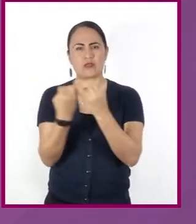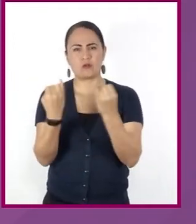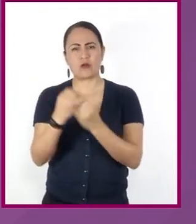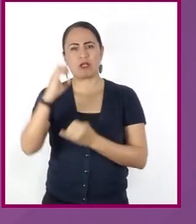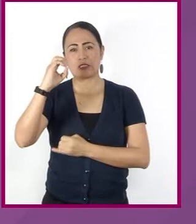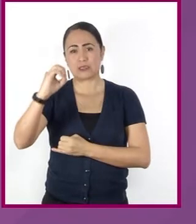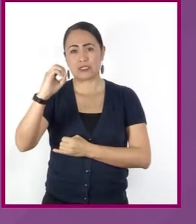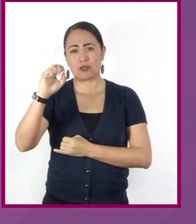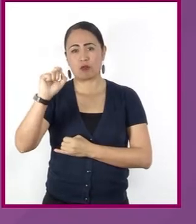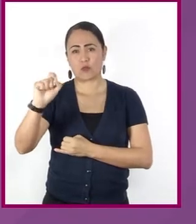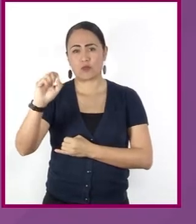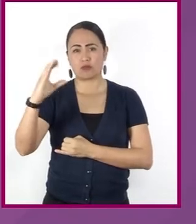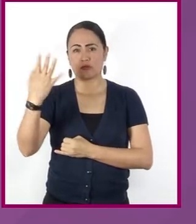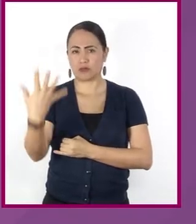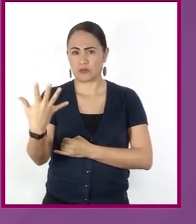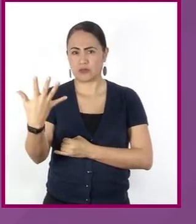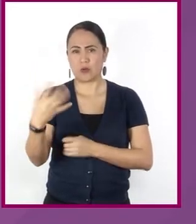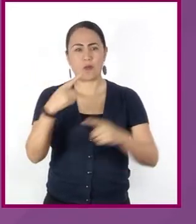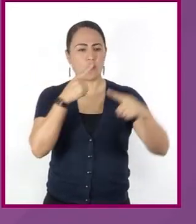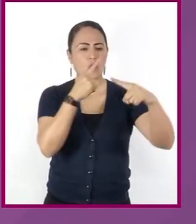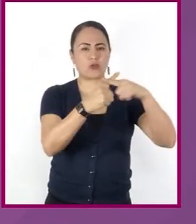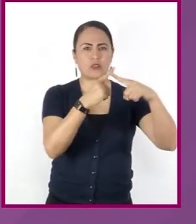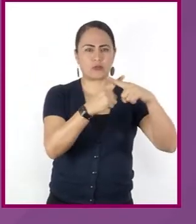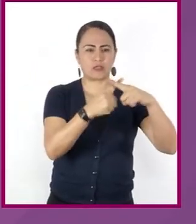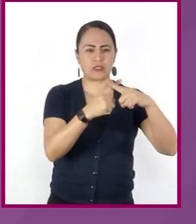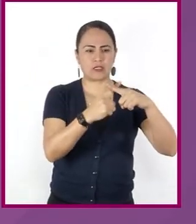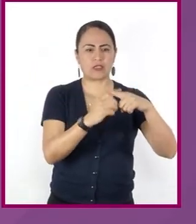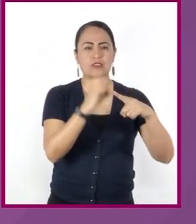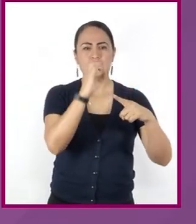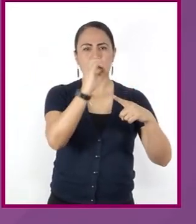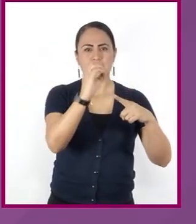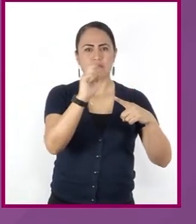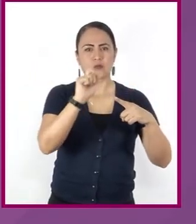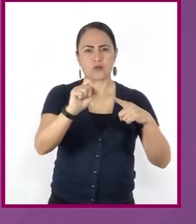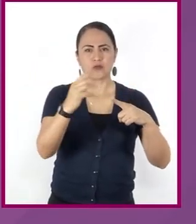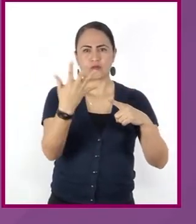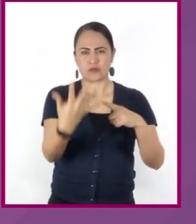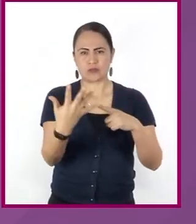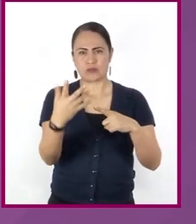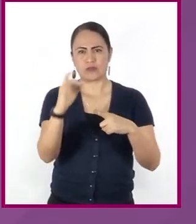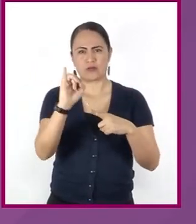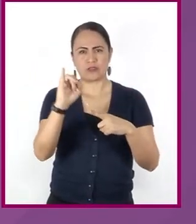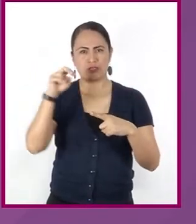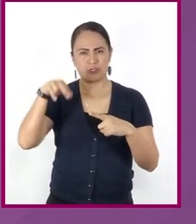0.5. Multiplicamos 0.5 pulgadas